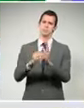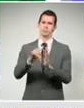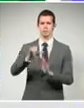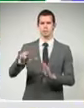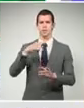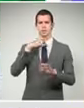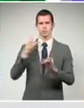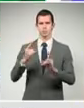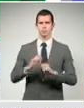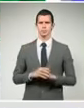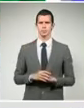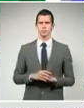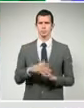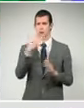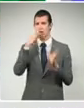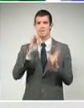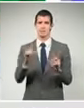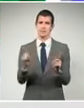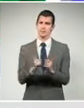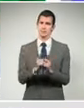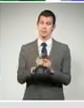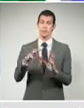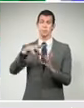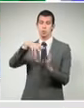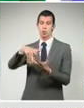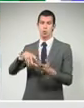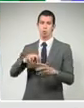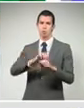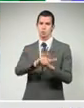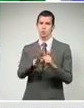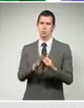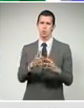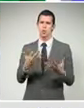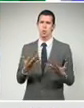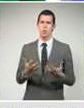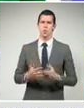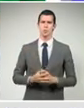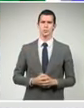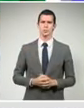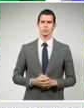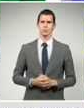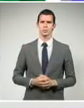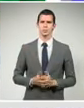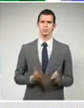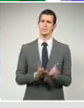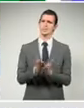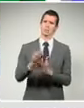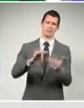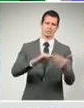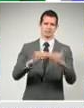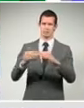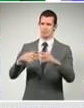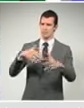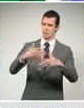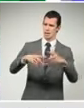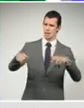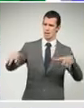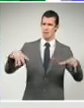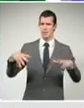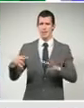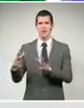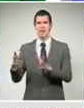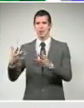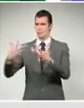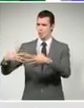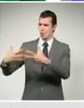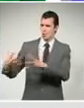es la situación del mundo. Siguen algunas controversias con relación a las vacunas, si se abastecen, si no se